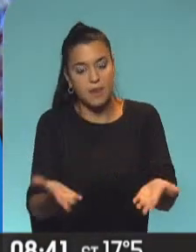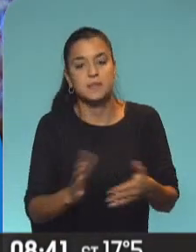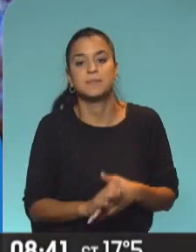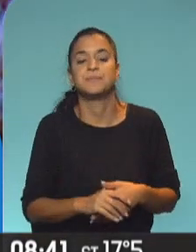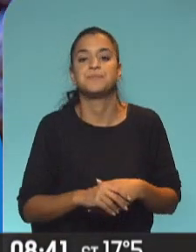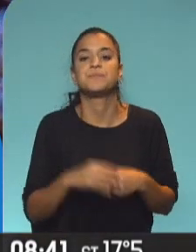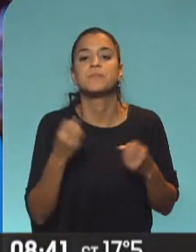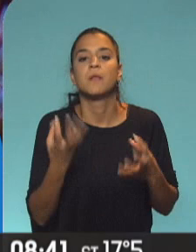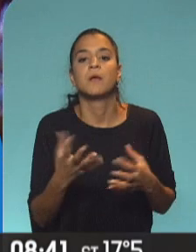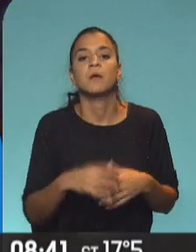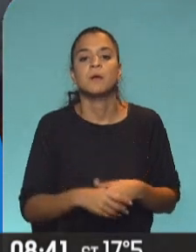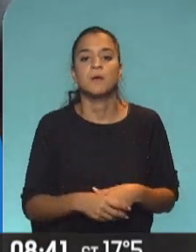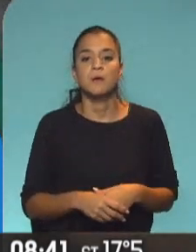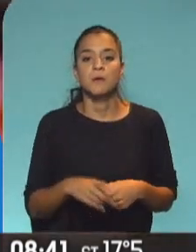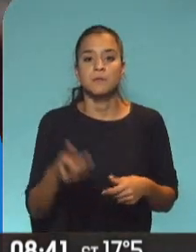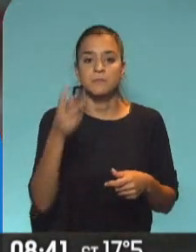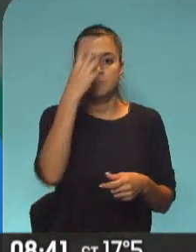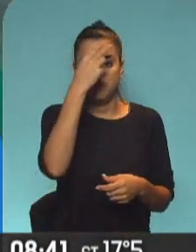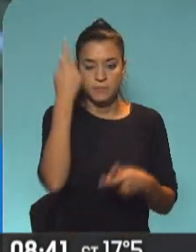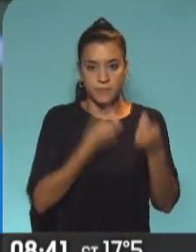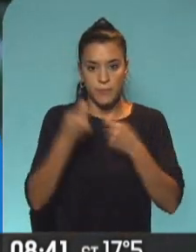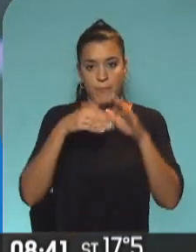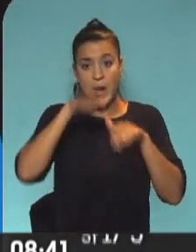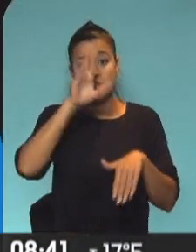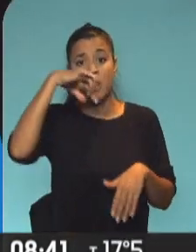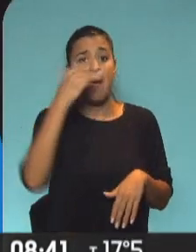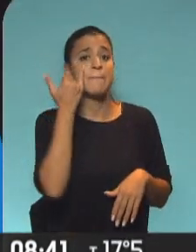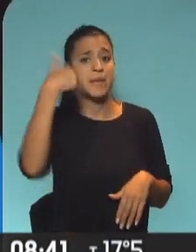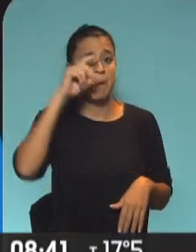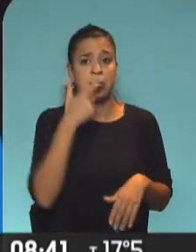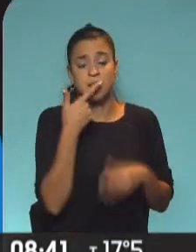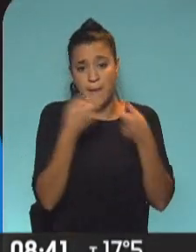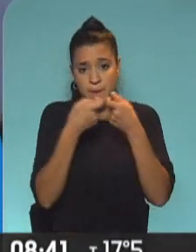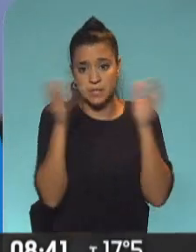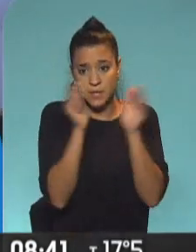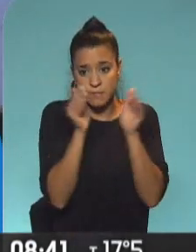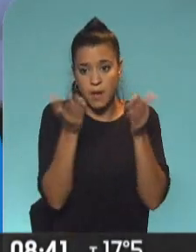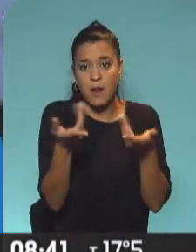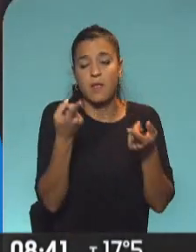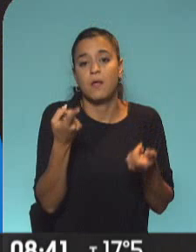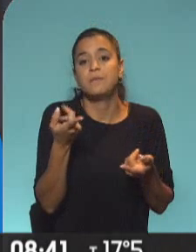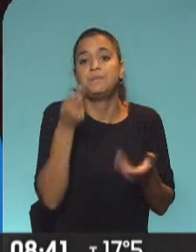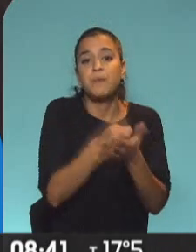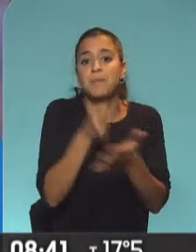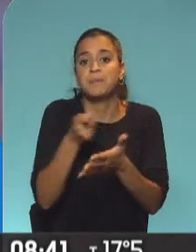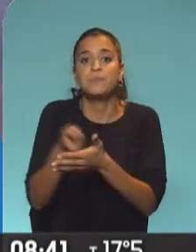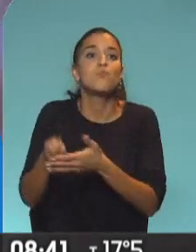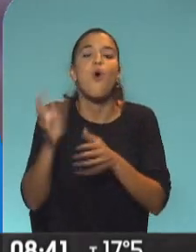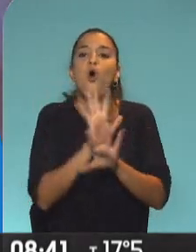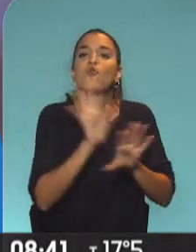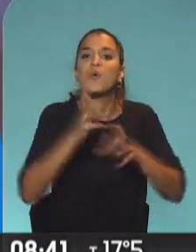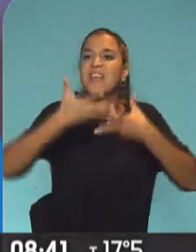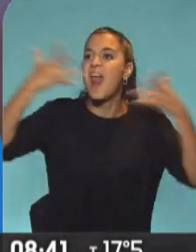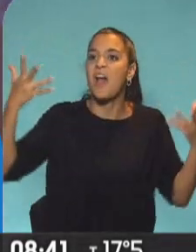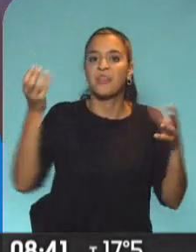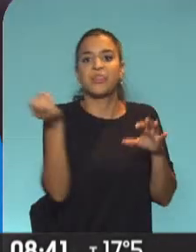claro, las farmacias en su mayoría son pymes, son pequeñas empresas que, digamos, viven al día, ya no tienen ese stock grande y no tienen